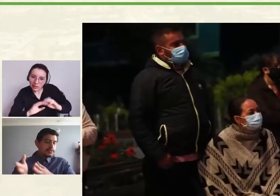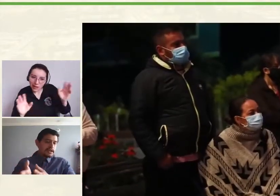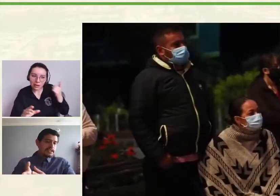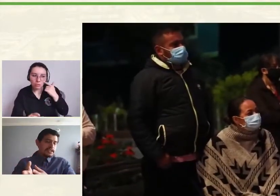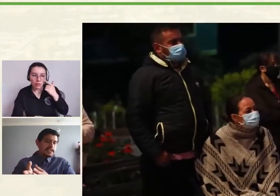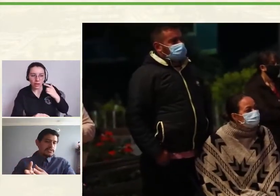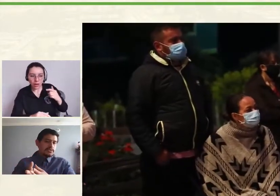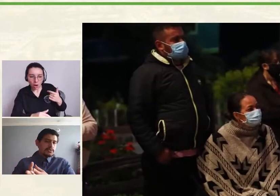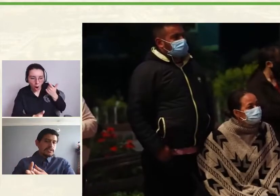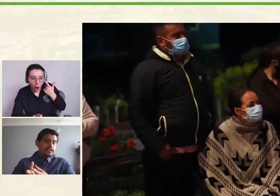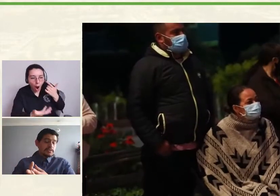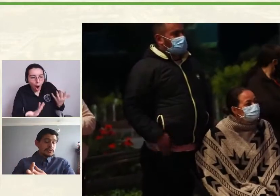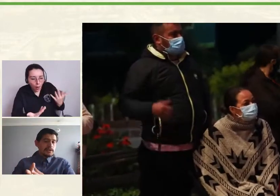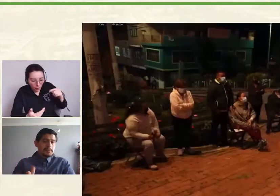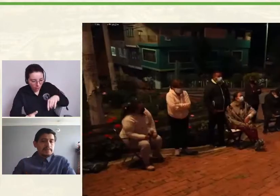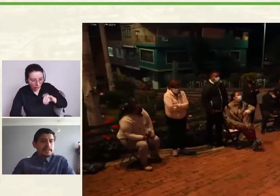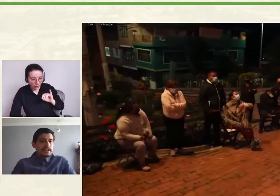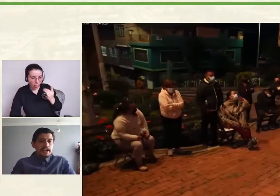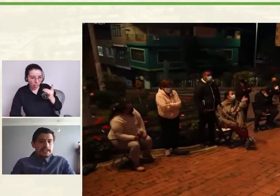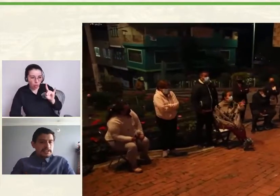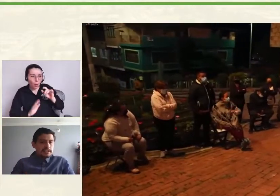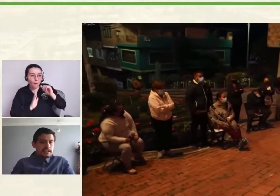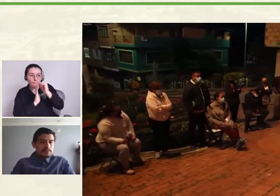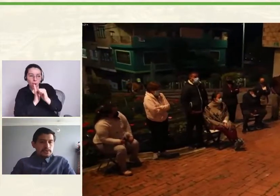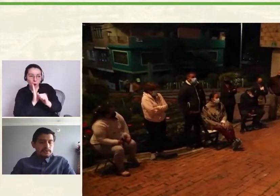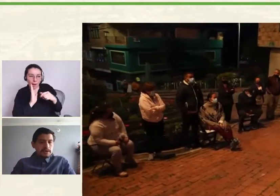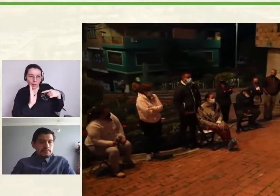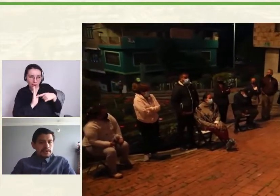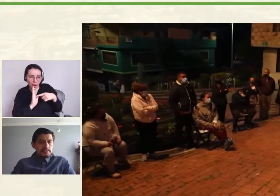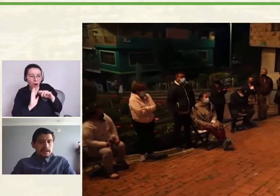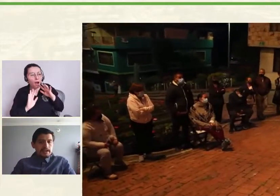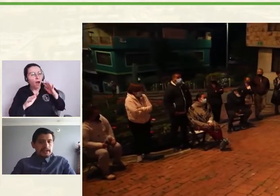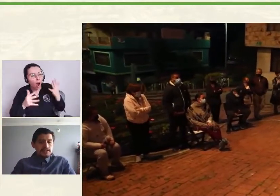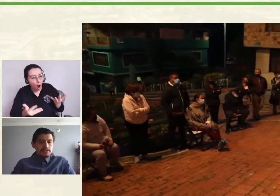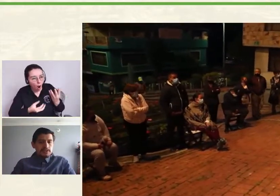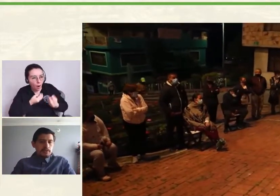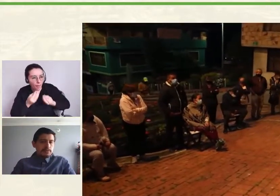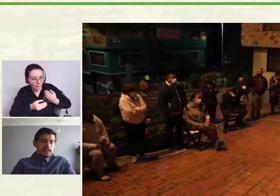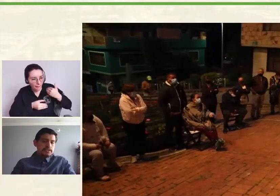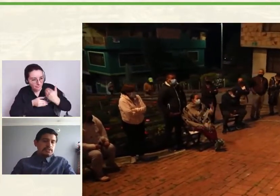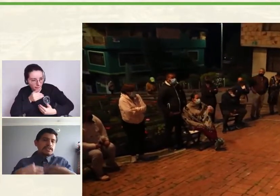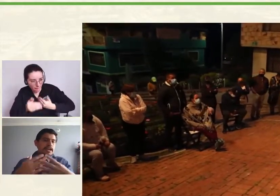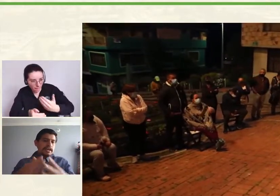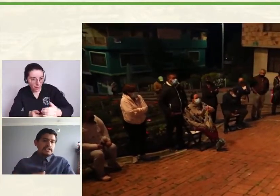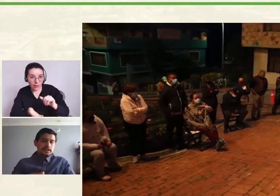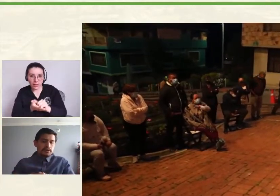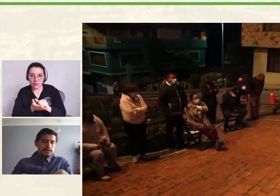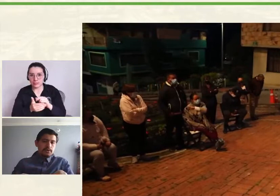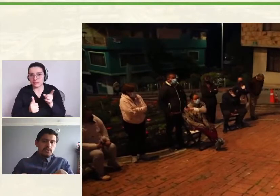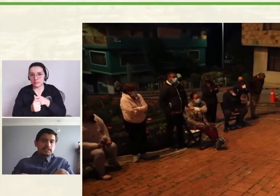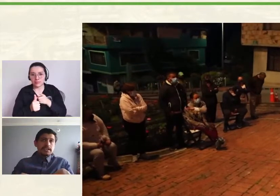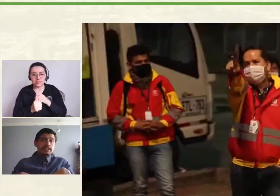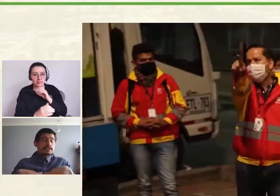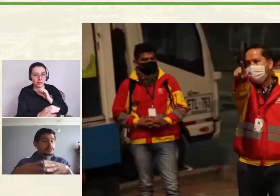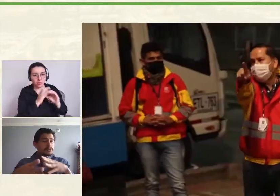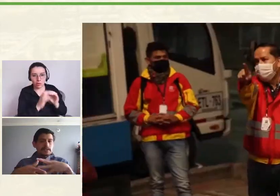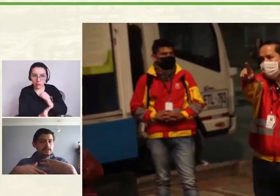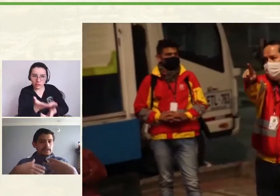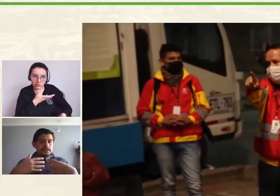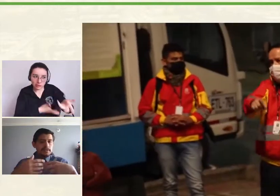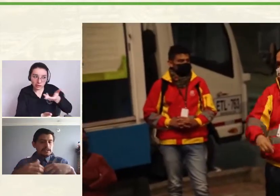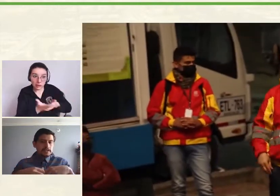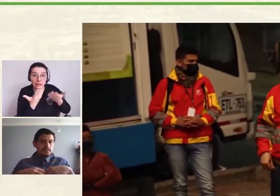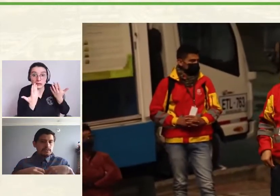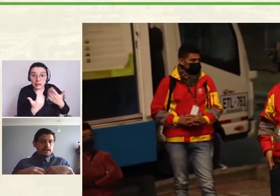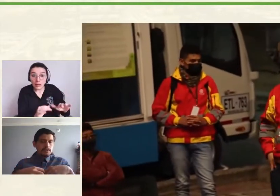es la naturaleza de este programa. Ese es, digamos, el primer rasgo de comunicación y ahí ya cuando lleguen las